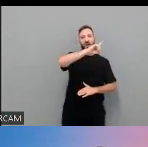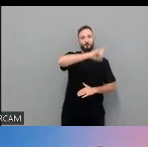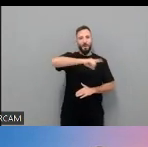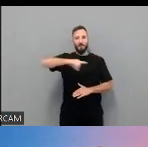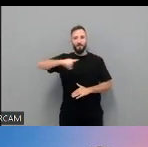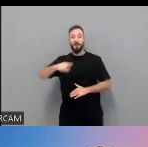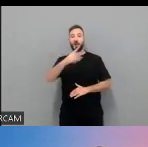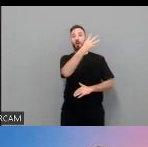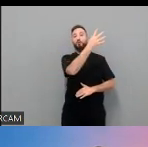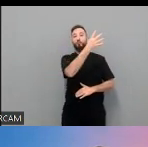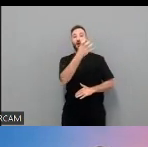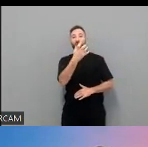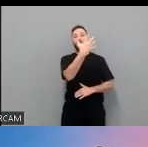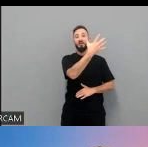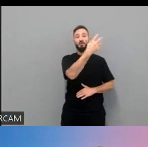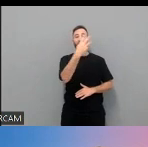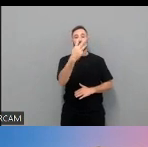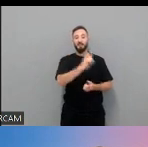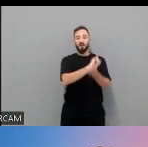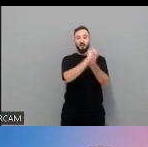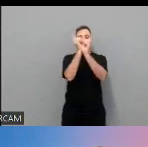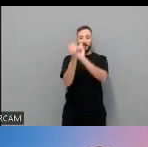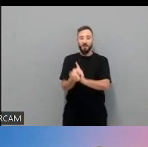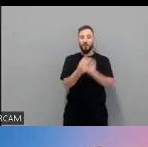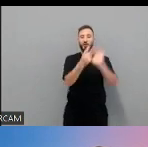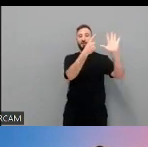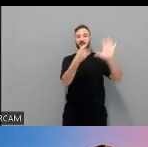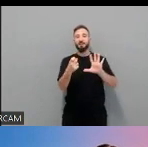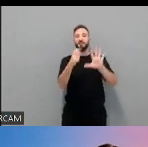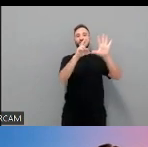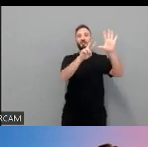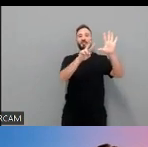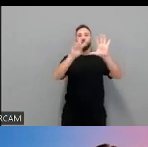de 453 a 679 euros. ¿Sí?